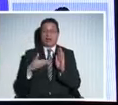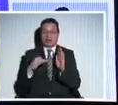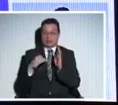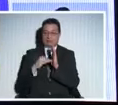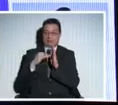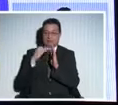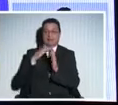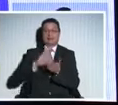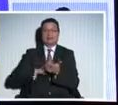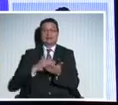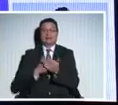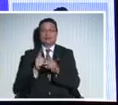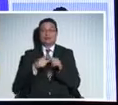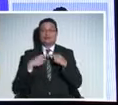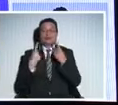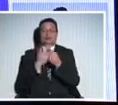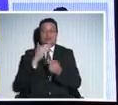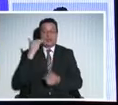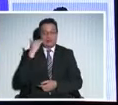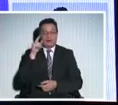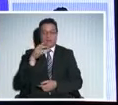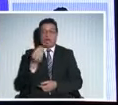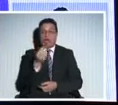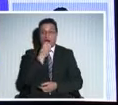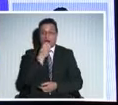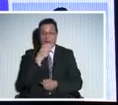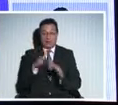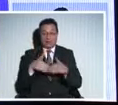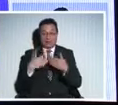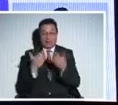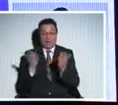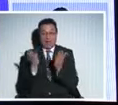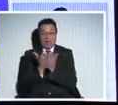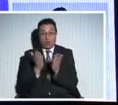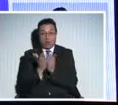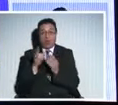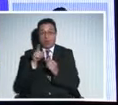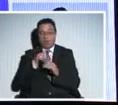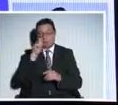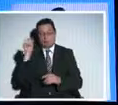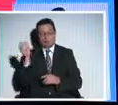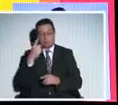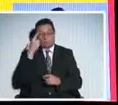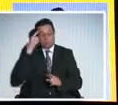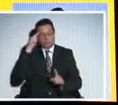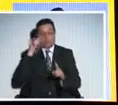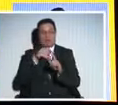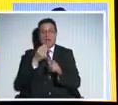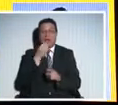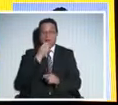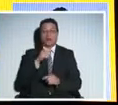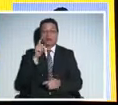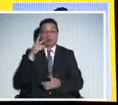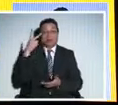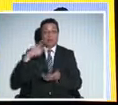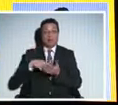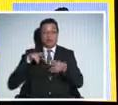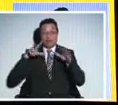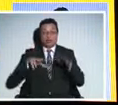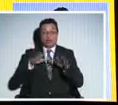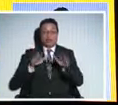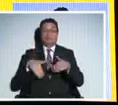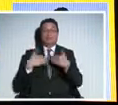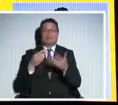la salud de muchos niños, para los cuales la comida que se les entrega en el colegio es su principal alimento. El 2018